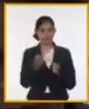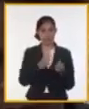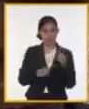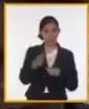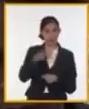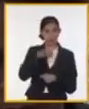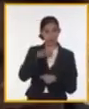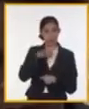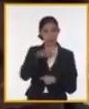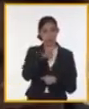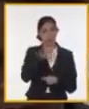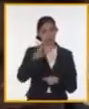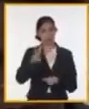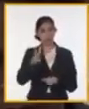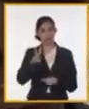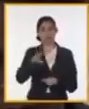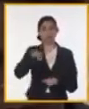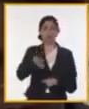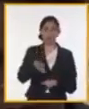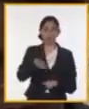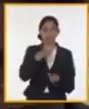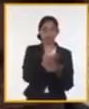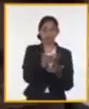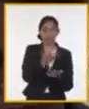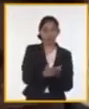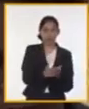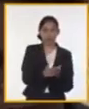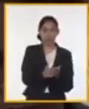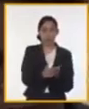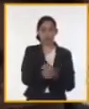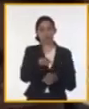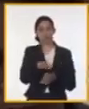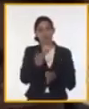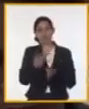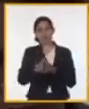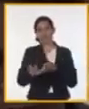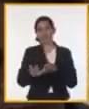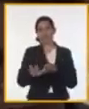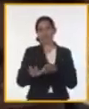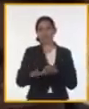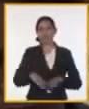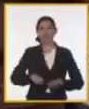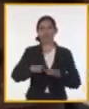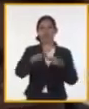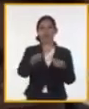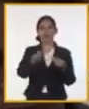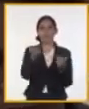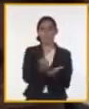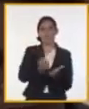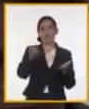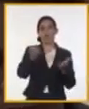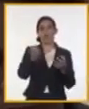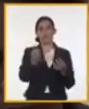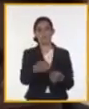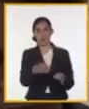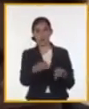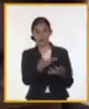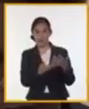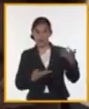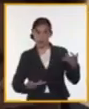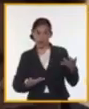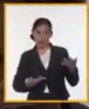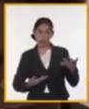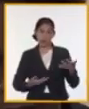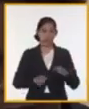cooperativas que entregan fuera de tiempo sus estados financieros a los que certifican la transparencia del uso de